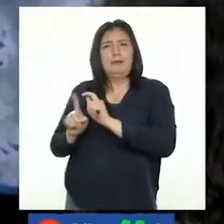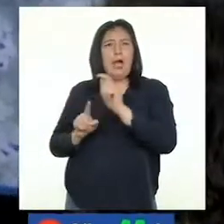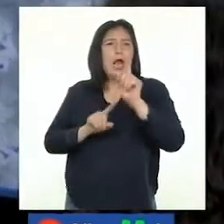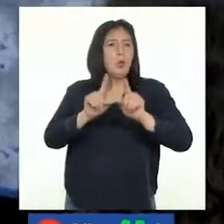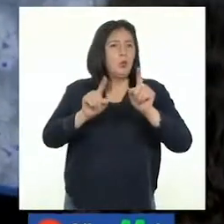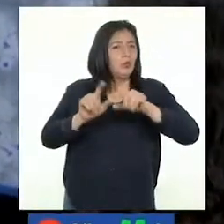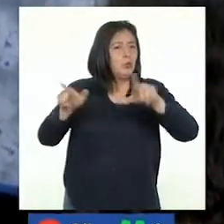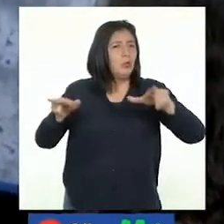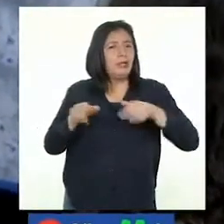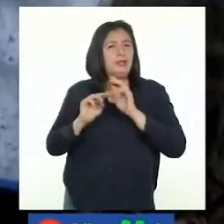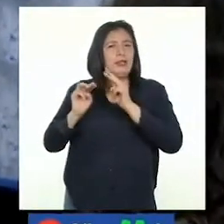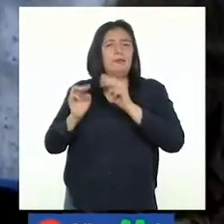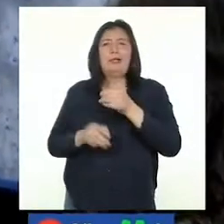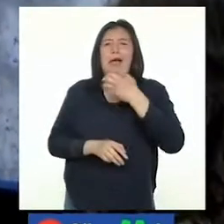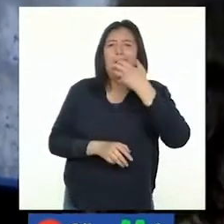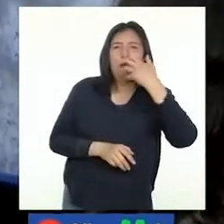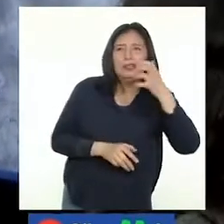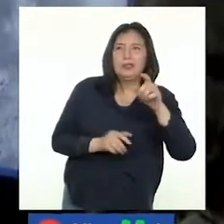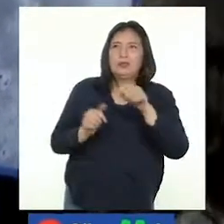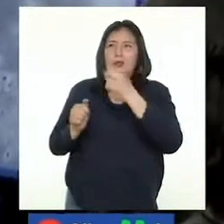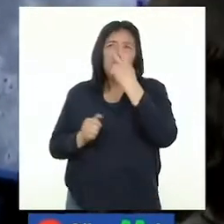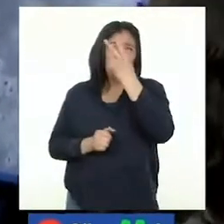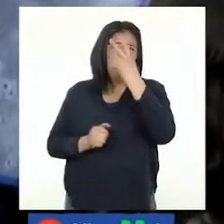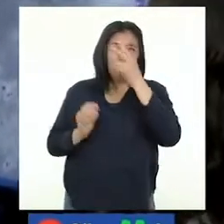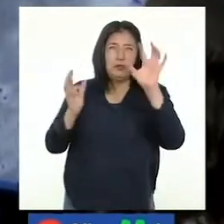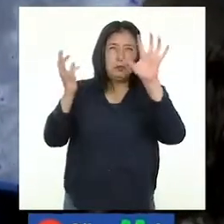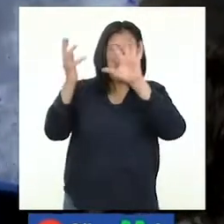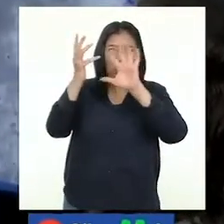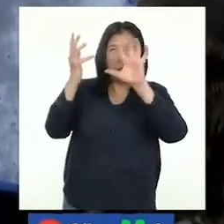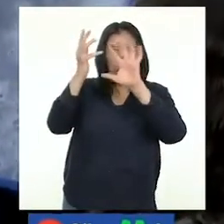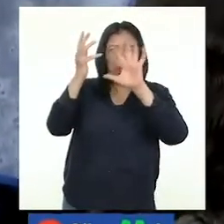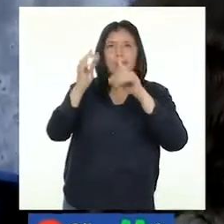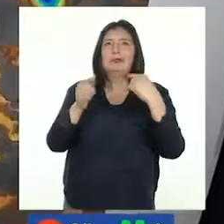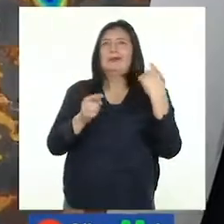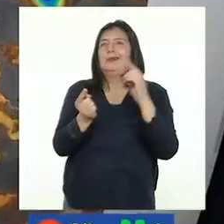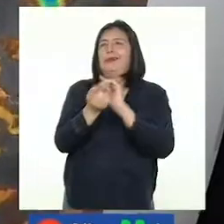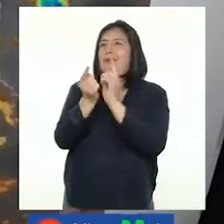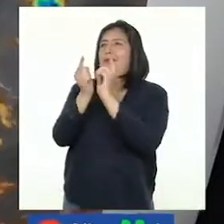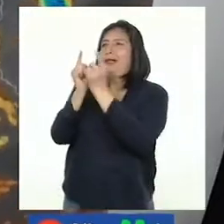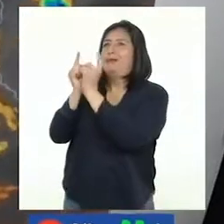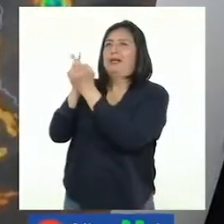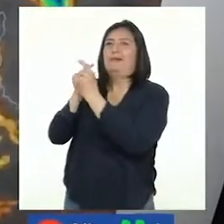otras. Y ves que se mueven las figuritas, es porque cambia día a día.